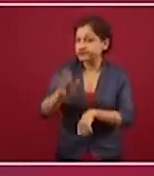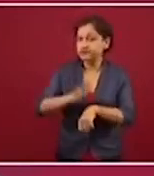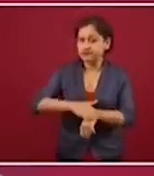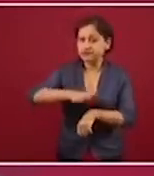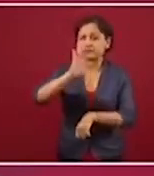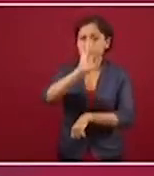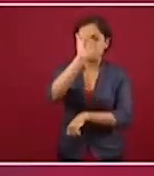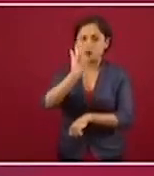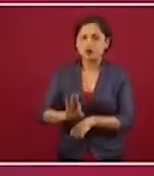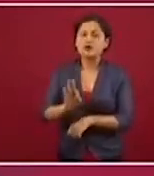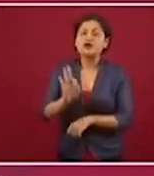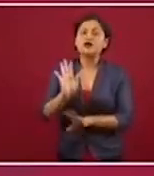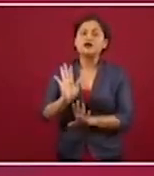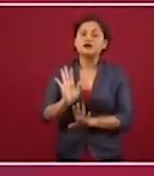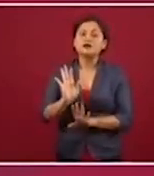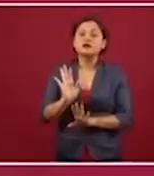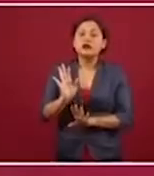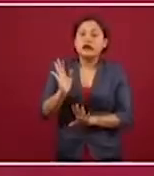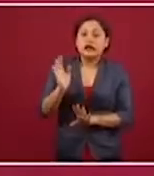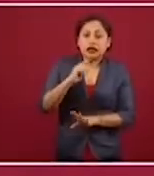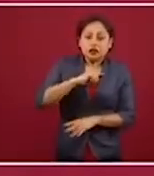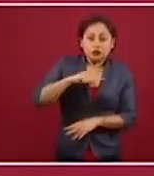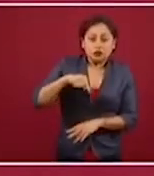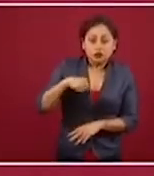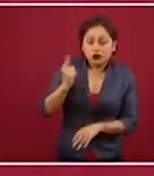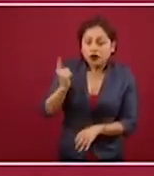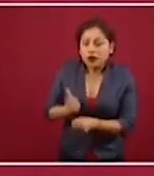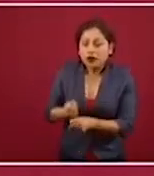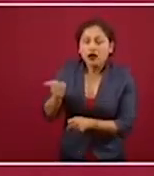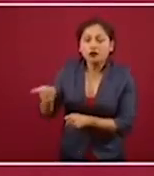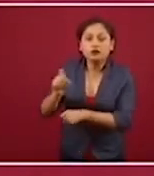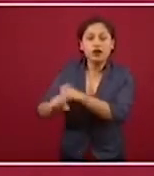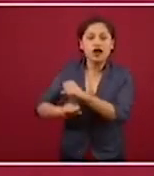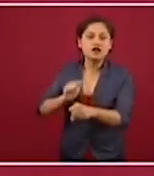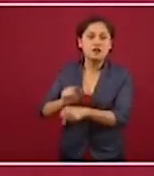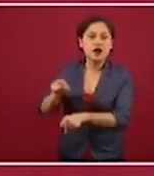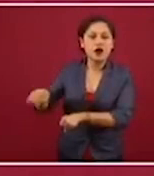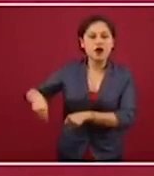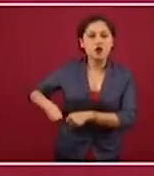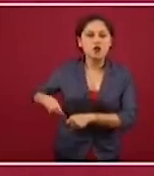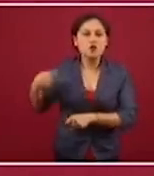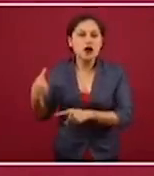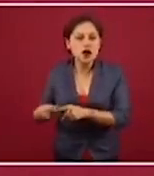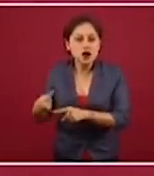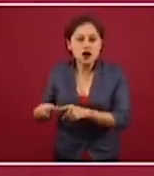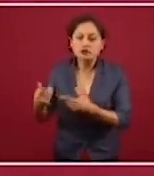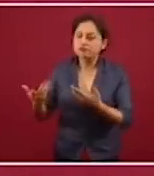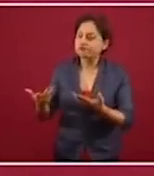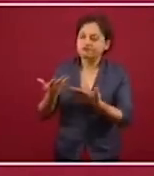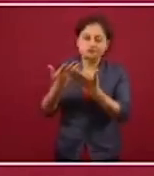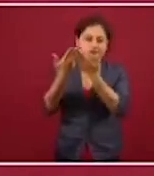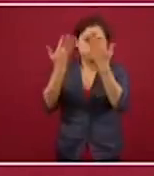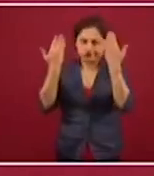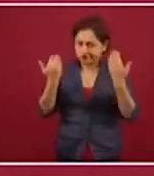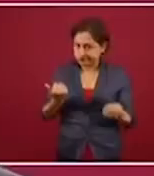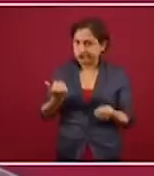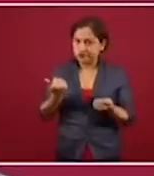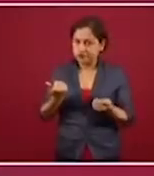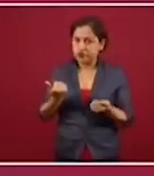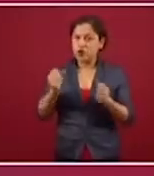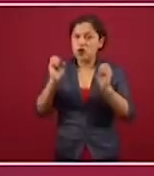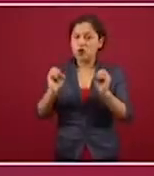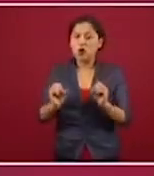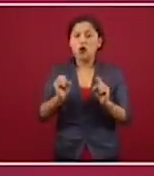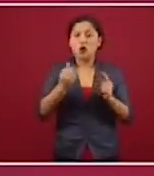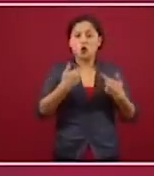ciencia cierta cuál es la especie que inició esa transmisión de animales a humanos se ha